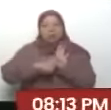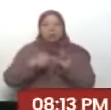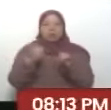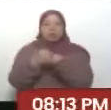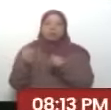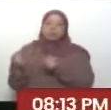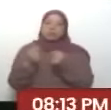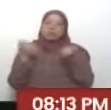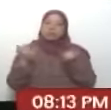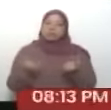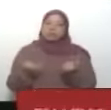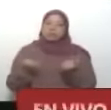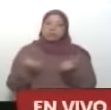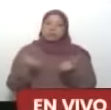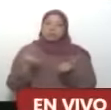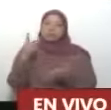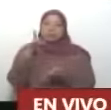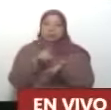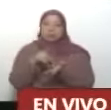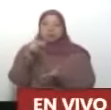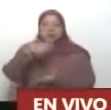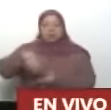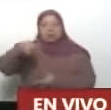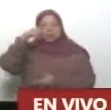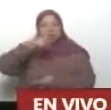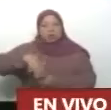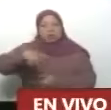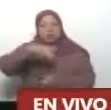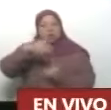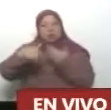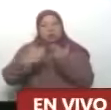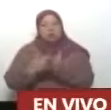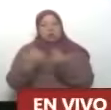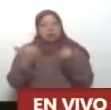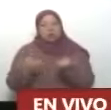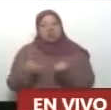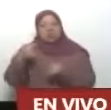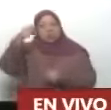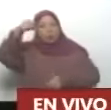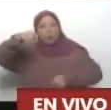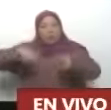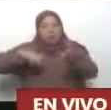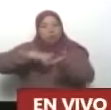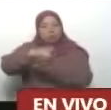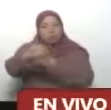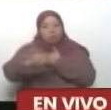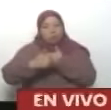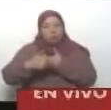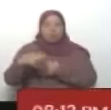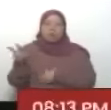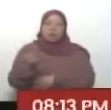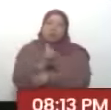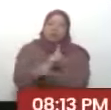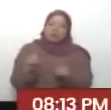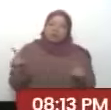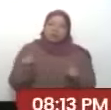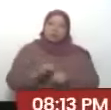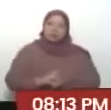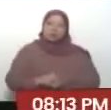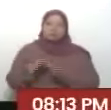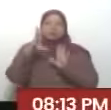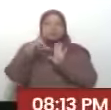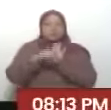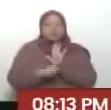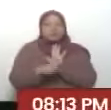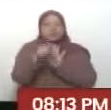bastante y ahora viven en palacetes en el exterior y del exterior pretenden bombardear la democracia venezolana. Bandidos y